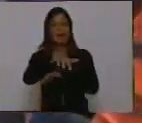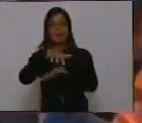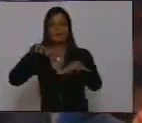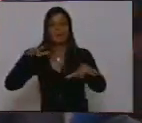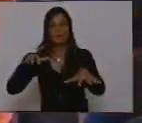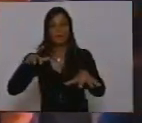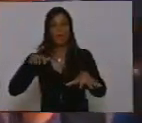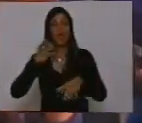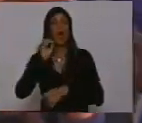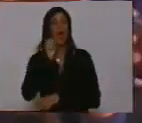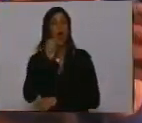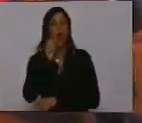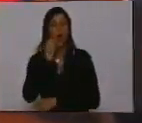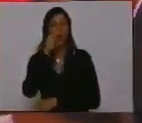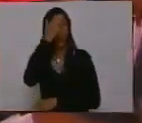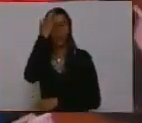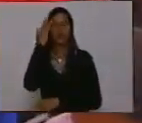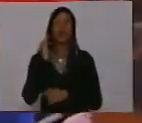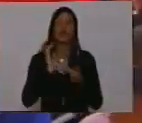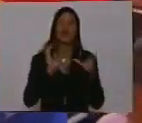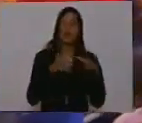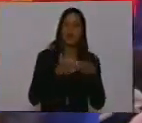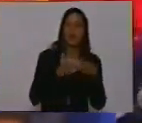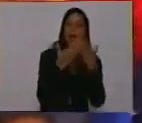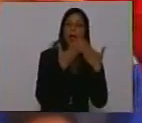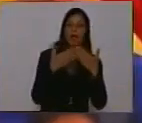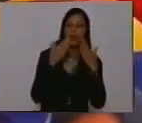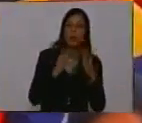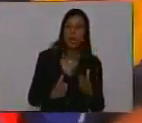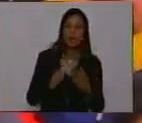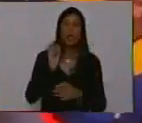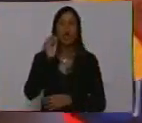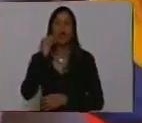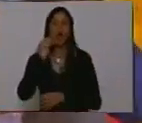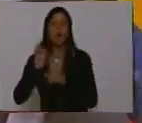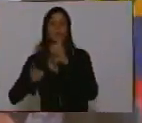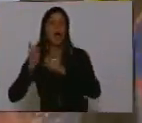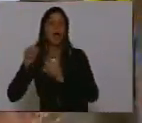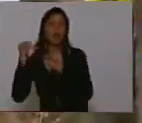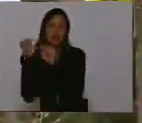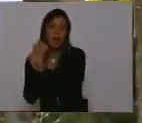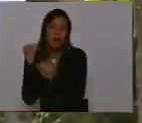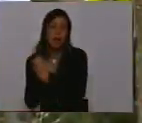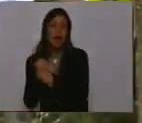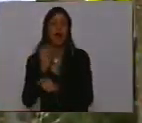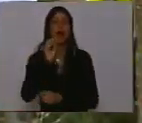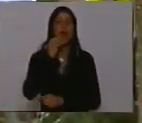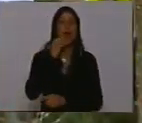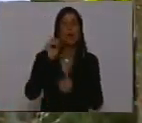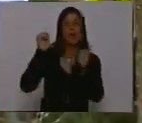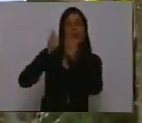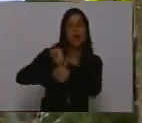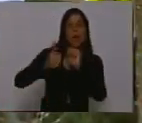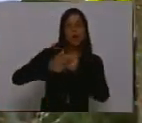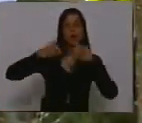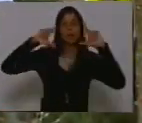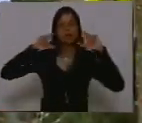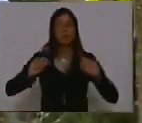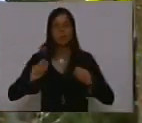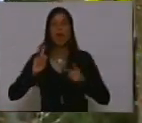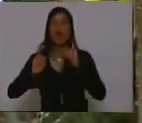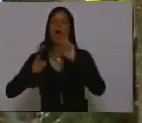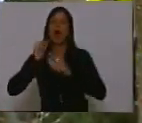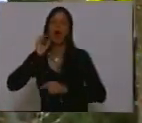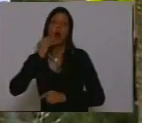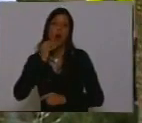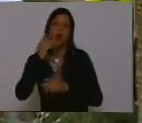A los jóvenes estudiantes, a los jóvenes trabajadores, a los jóvenes deportistas, a los artistas, a